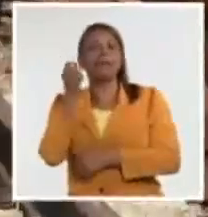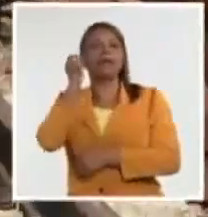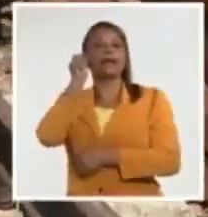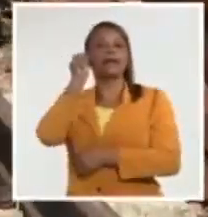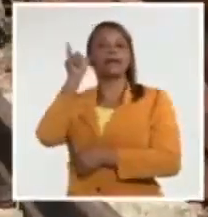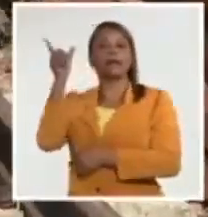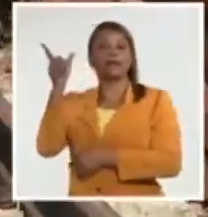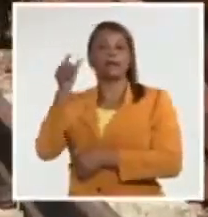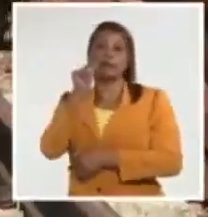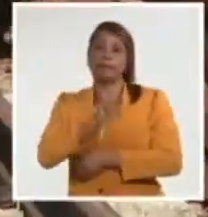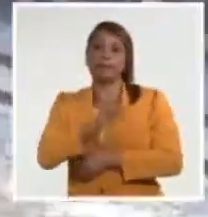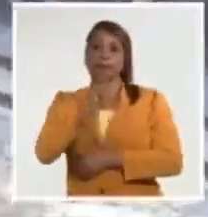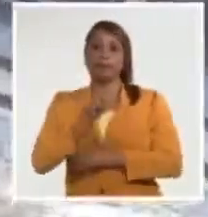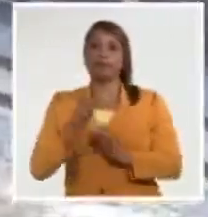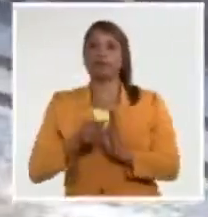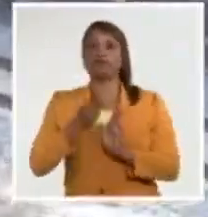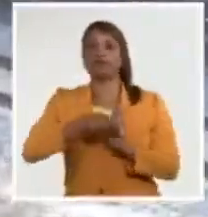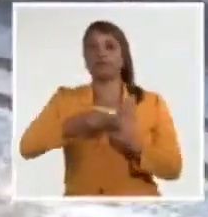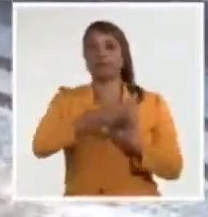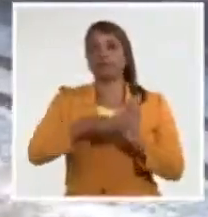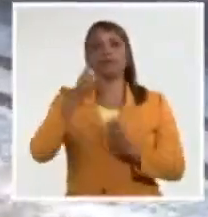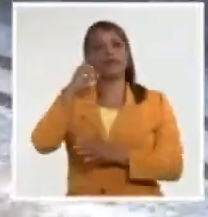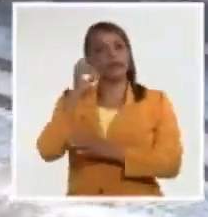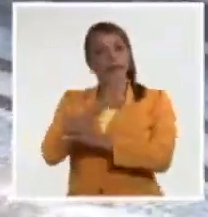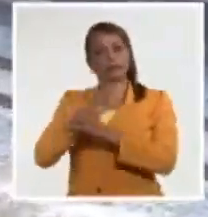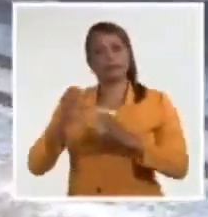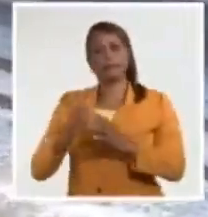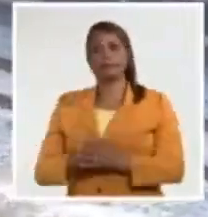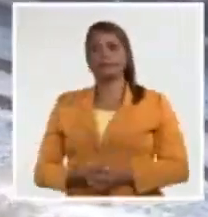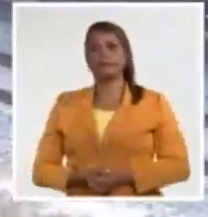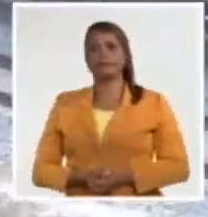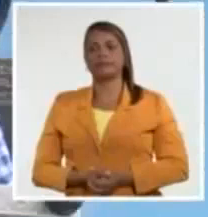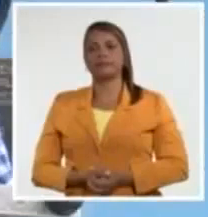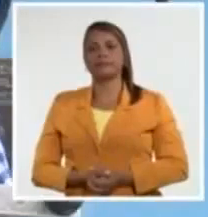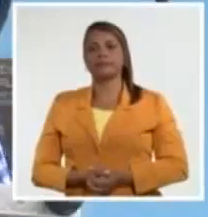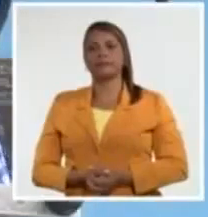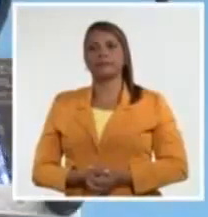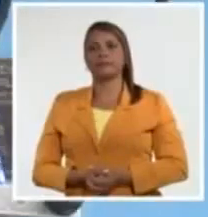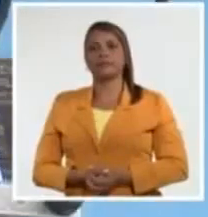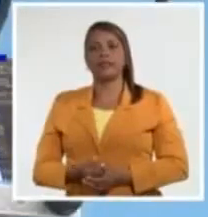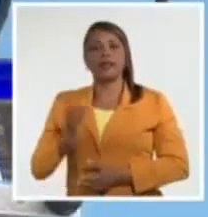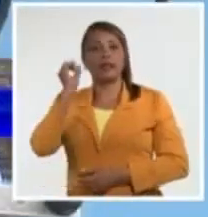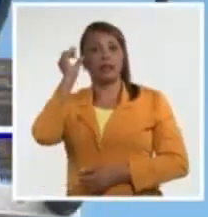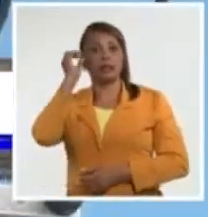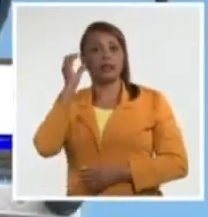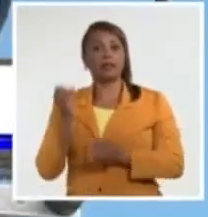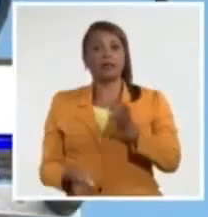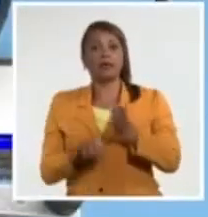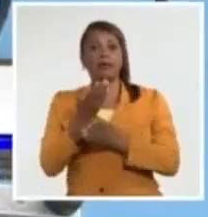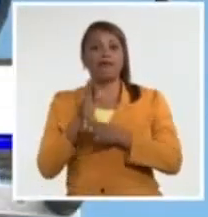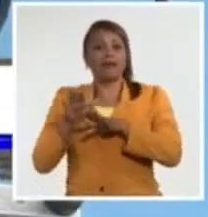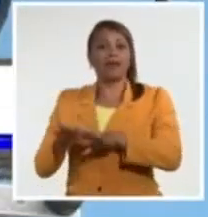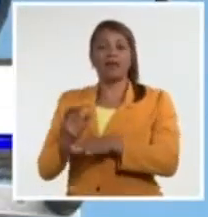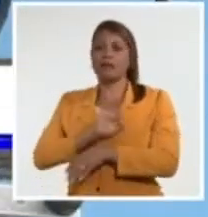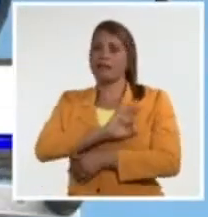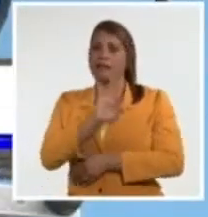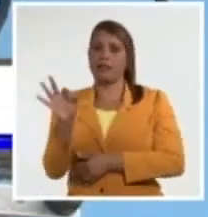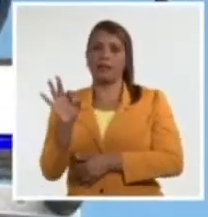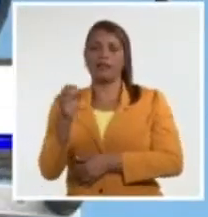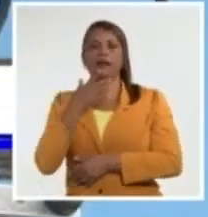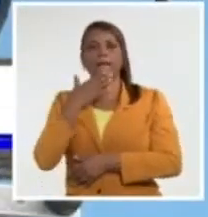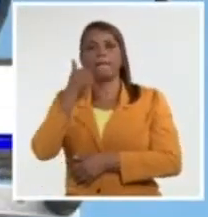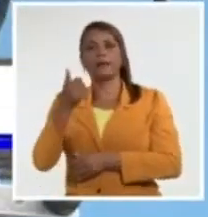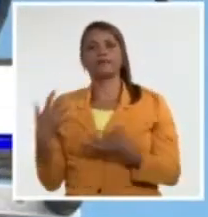experiencia ferroviaria y en la ciencia. Nada puede frenar la iniciativa creadora para multiplicar la unidad entre